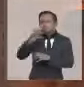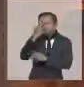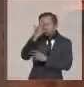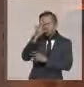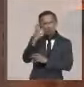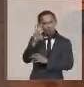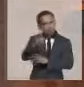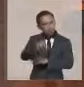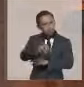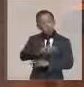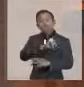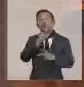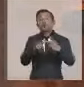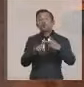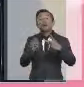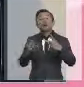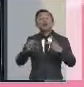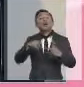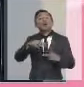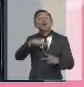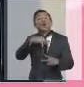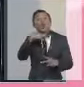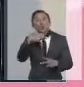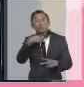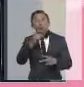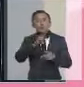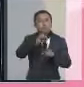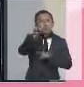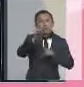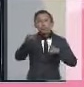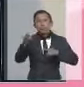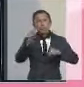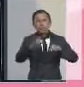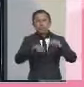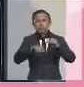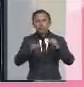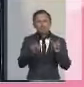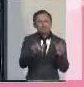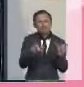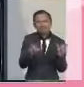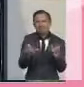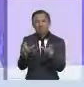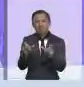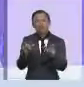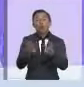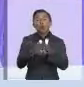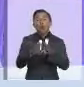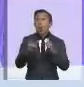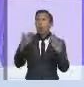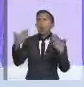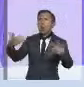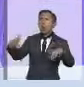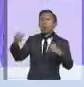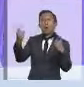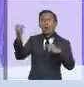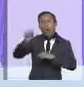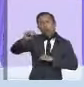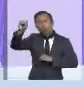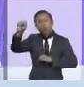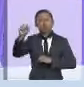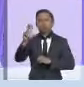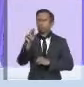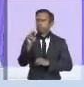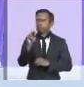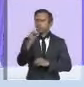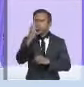voy a cerrar los espacios de la corrupción para que ser honesto no sea un acto heroico. Candidata Zavala, yo sé que la candidata es usted y